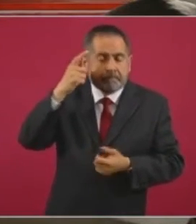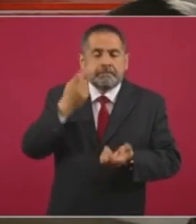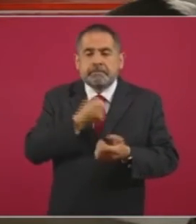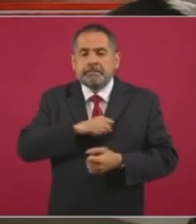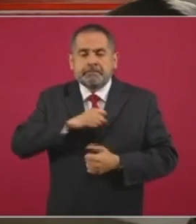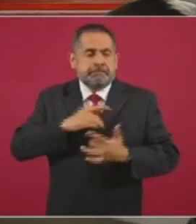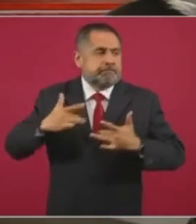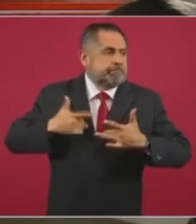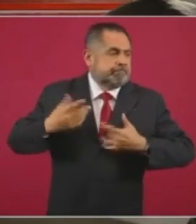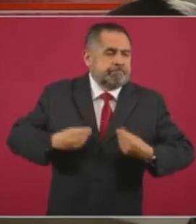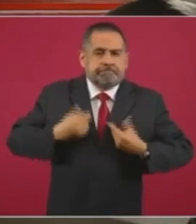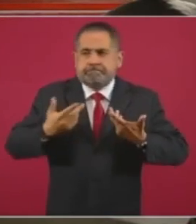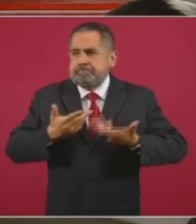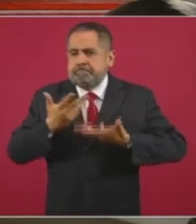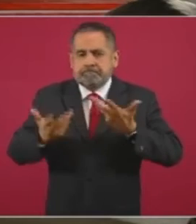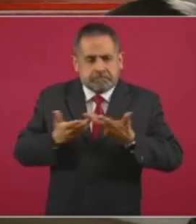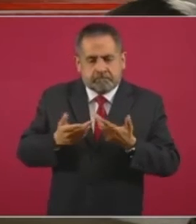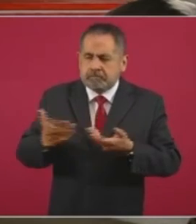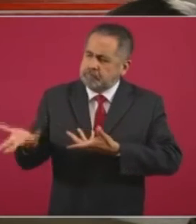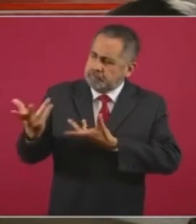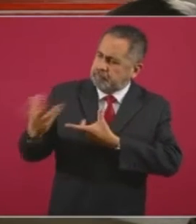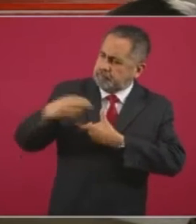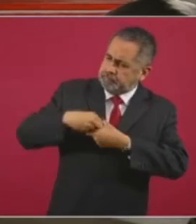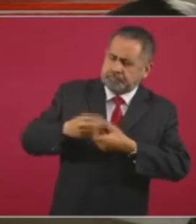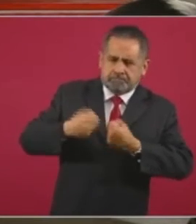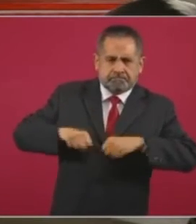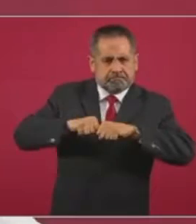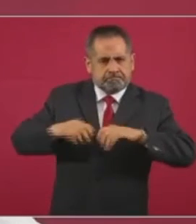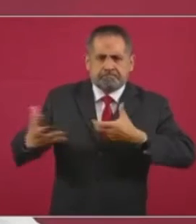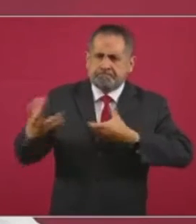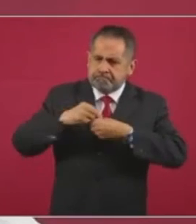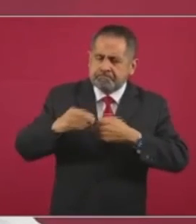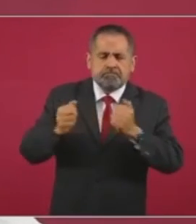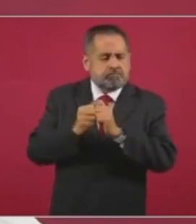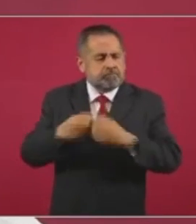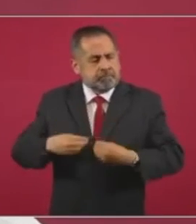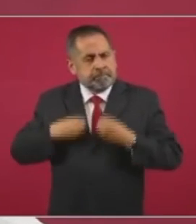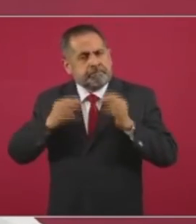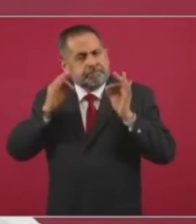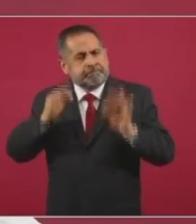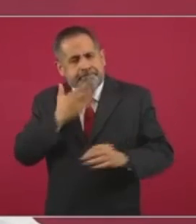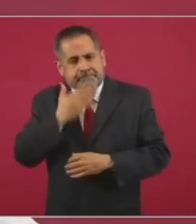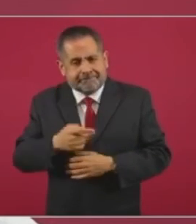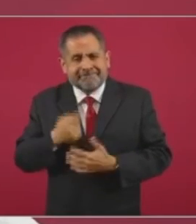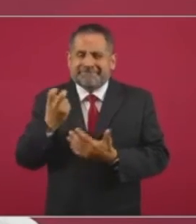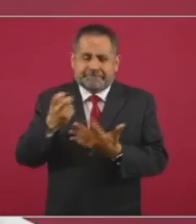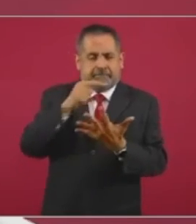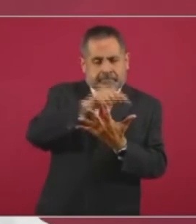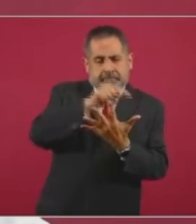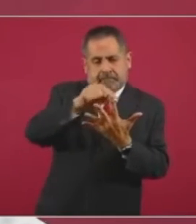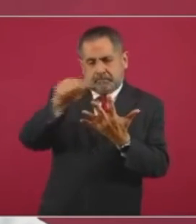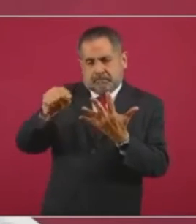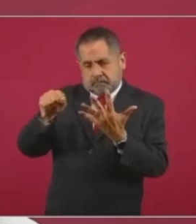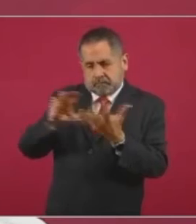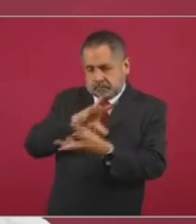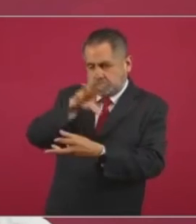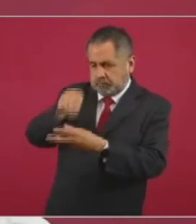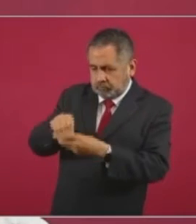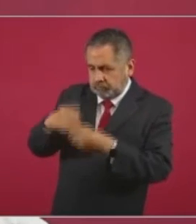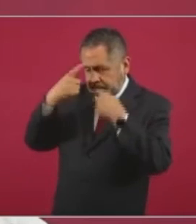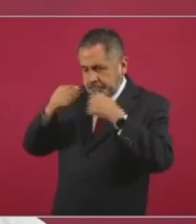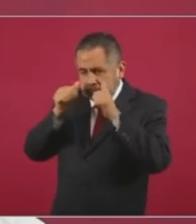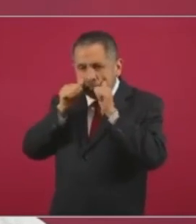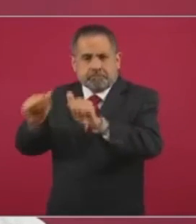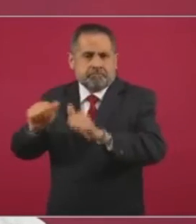la inclusión social y de la calidad de vida. Entonces, este es el enfoque, de